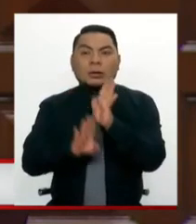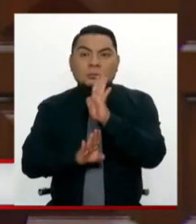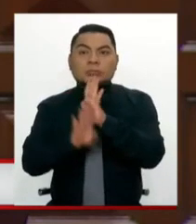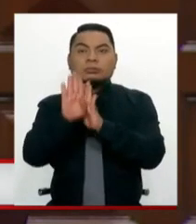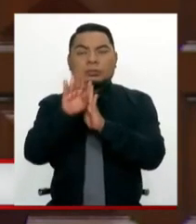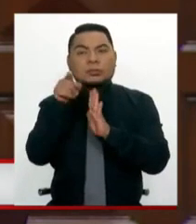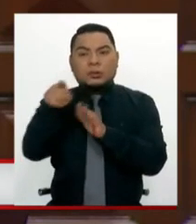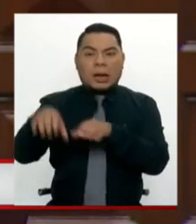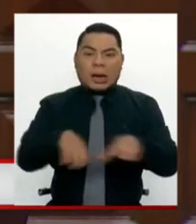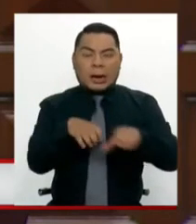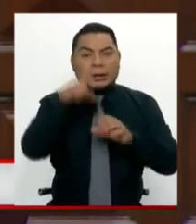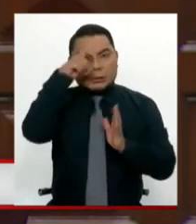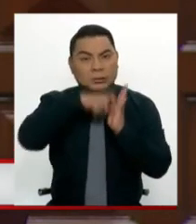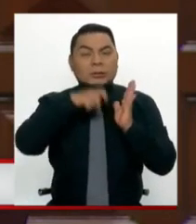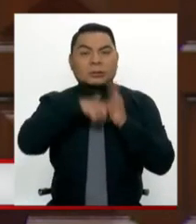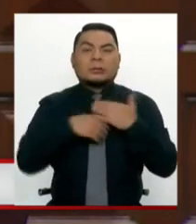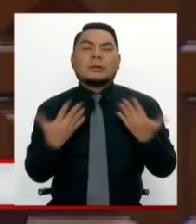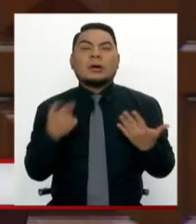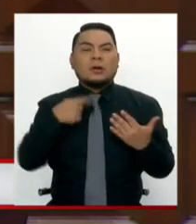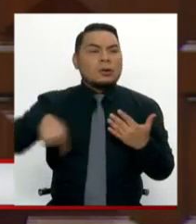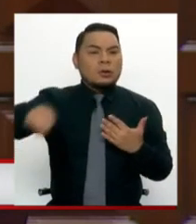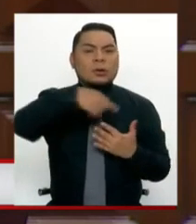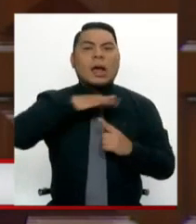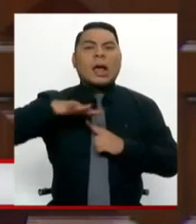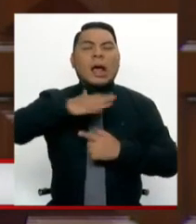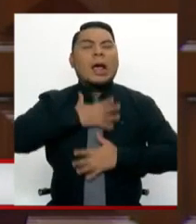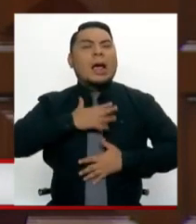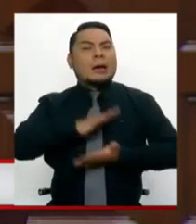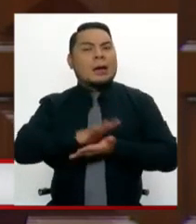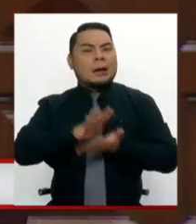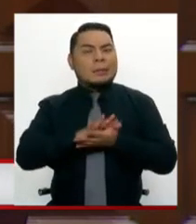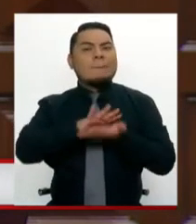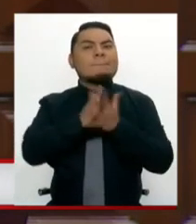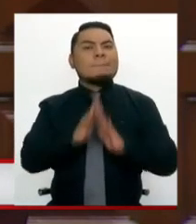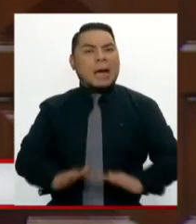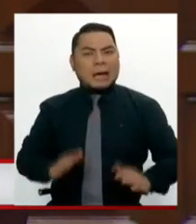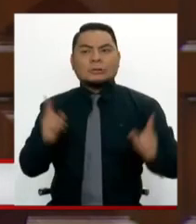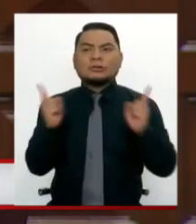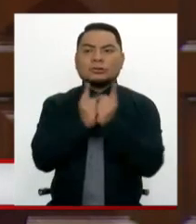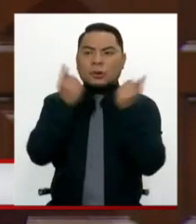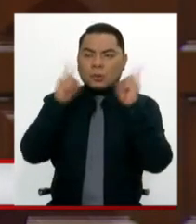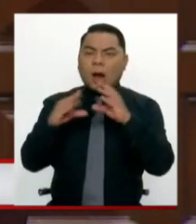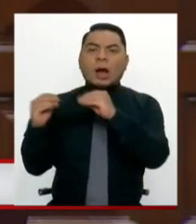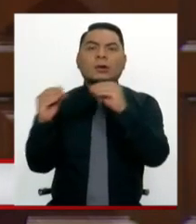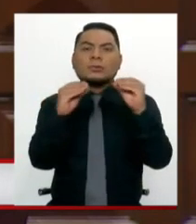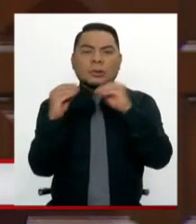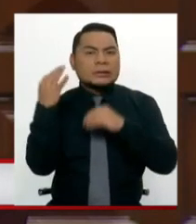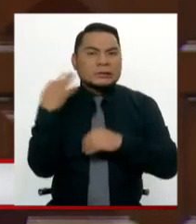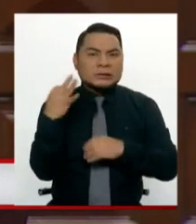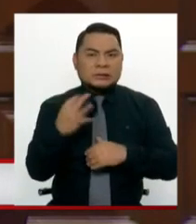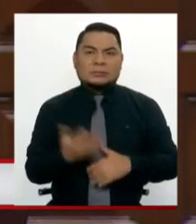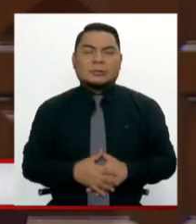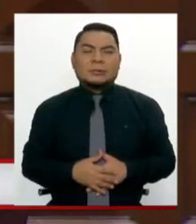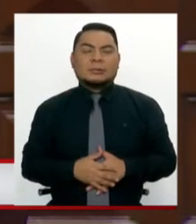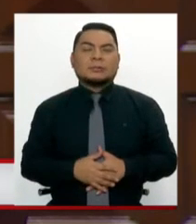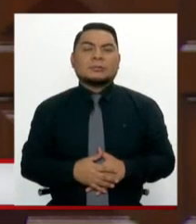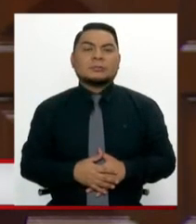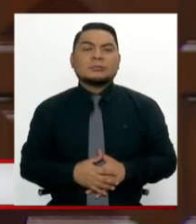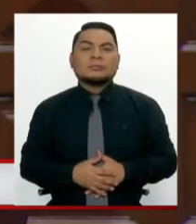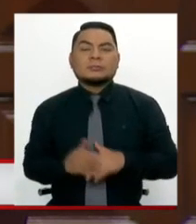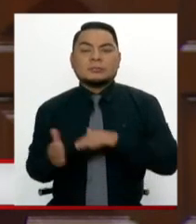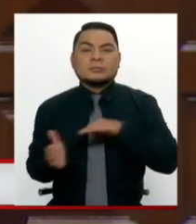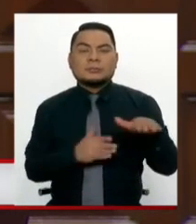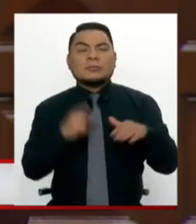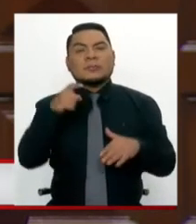desarrollo de sus actividades mineras en un clima equilibrado, anteponiendo siempre el diálogo.